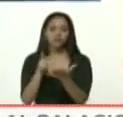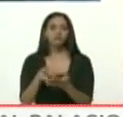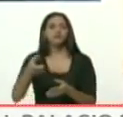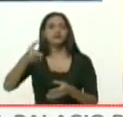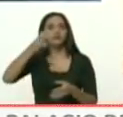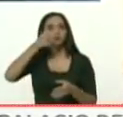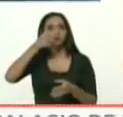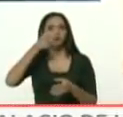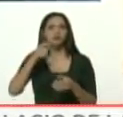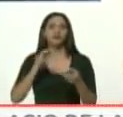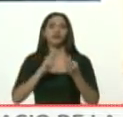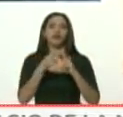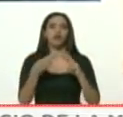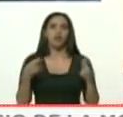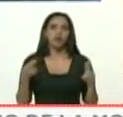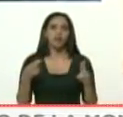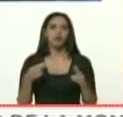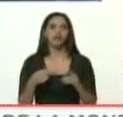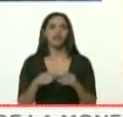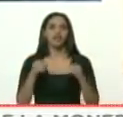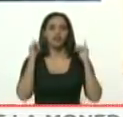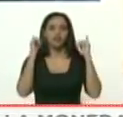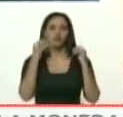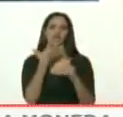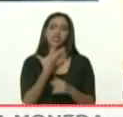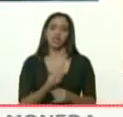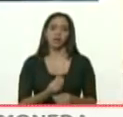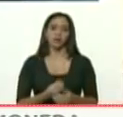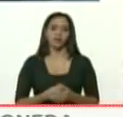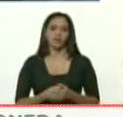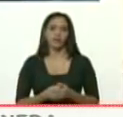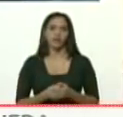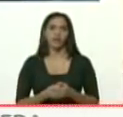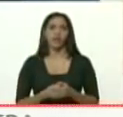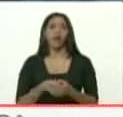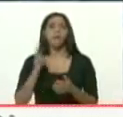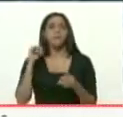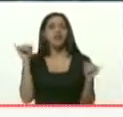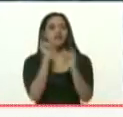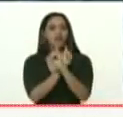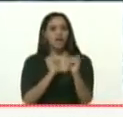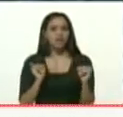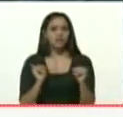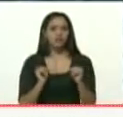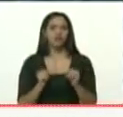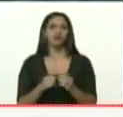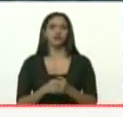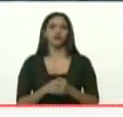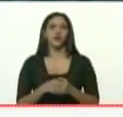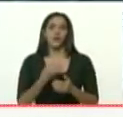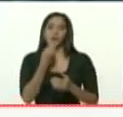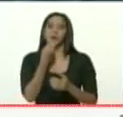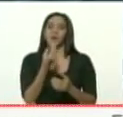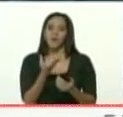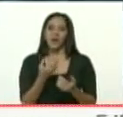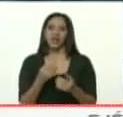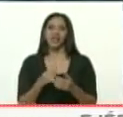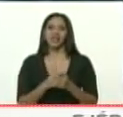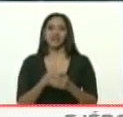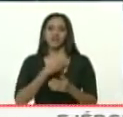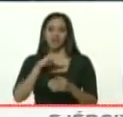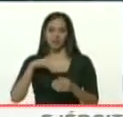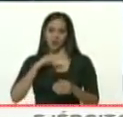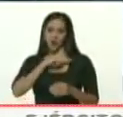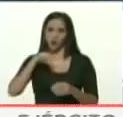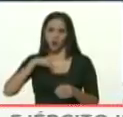seguridad y la paz en esta fiesta decembrina. Ministro, ya para finalizar, como buen integrante de nuestras